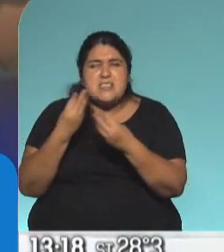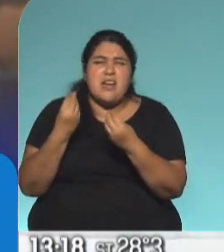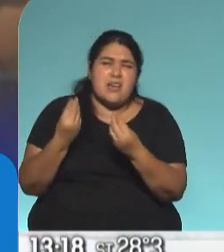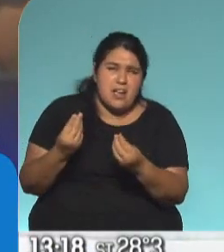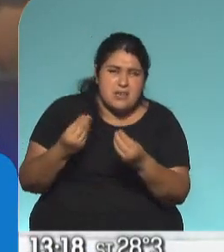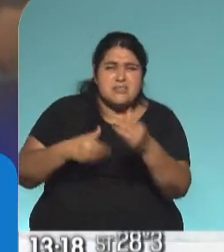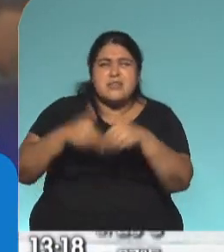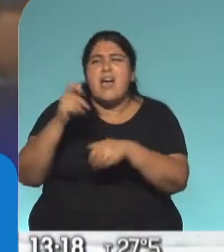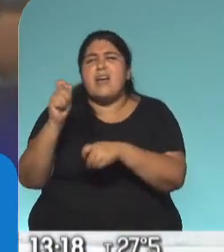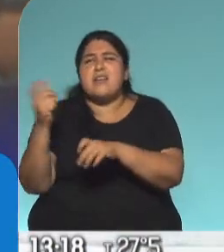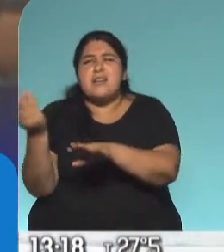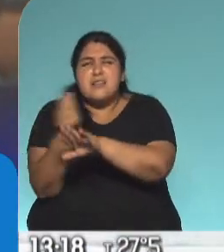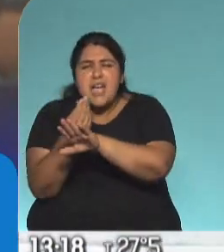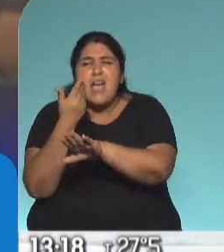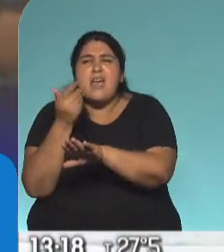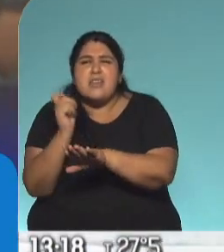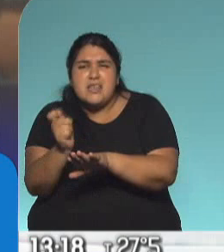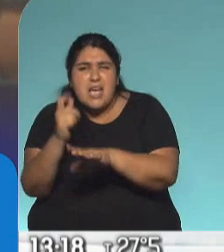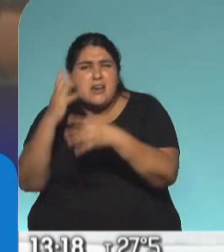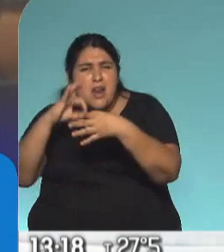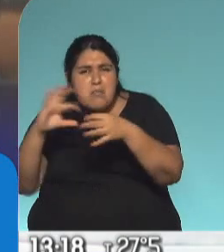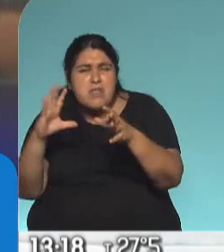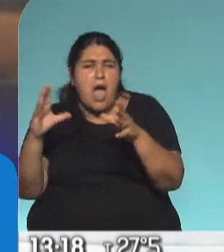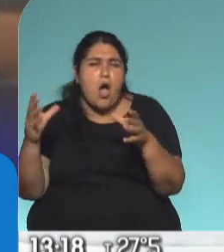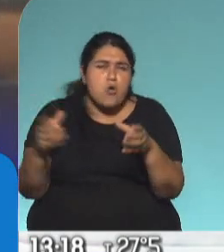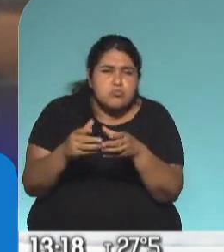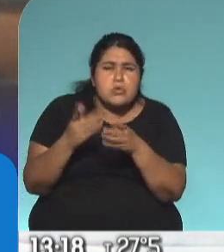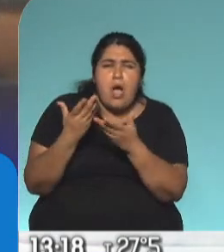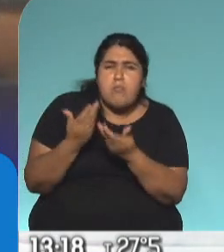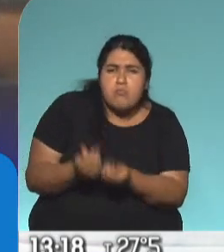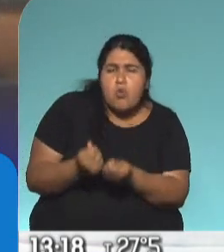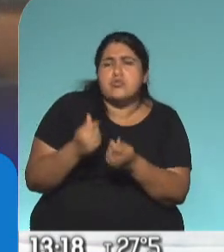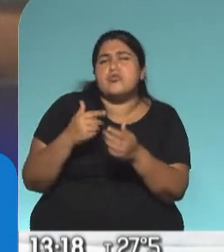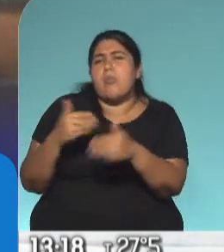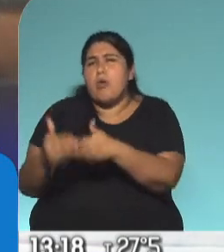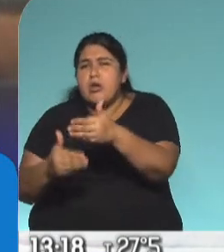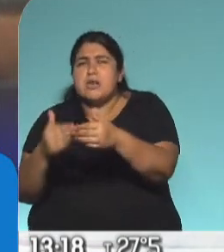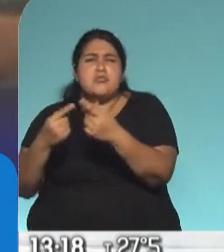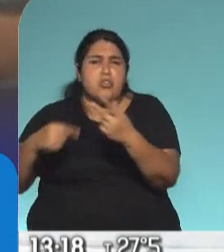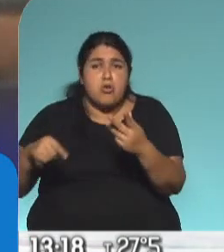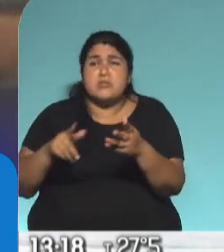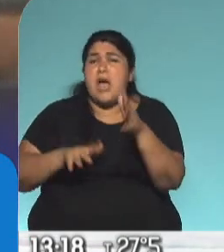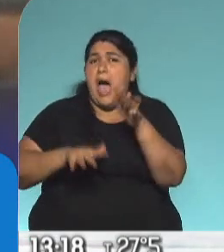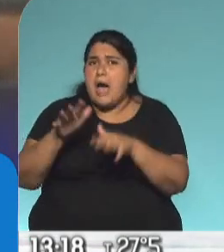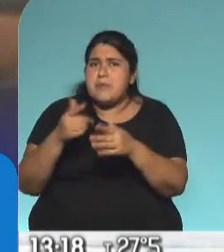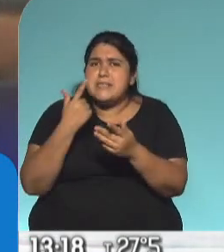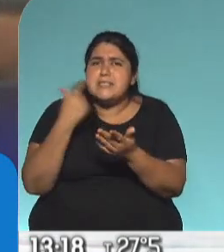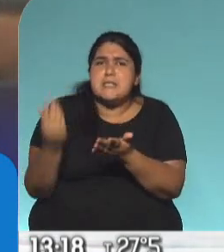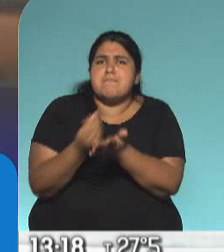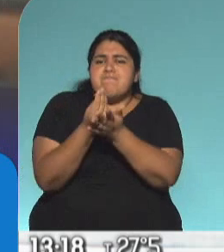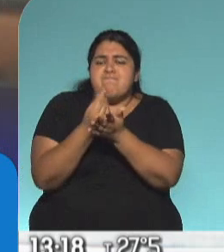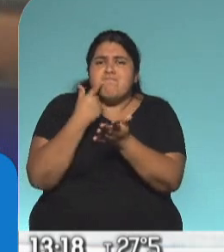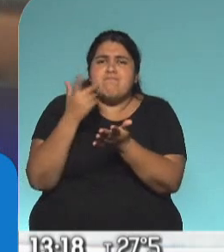si no, qué representa este candidato, si es liberal, si es conservador, si es progresista, dónde lo ubicamos, porque es difícil también ubicarlo en